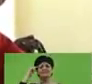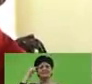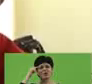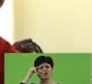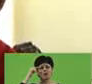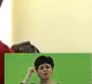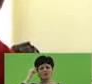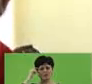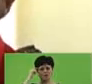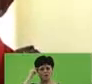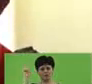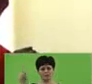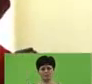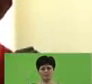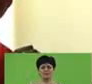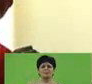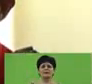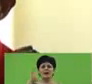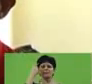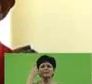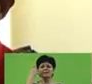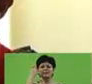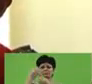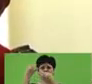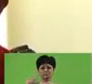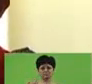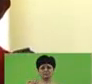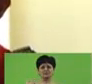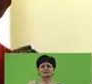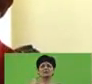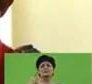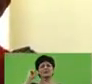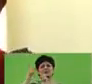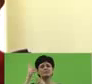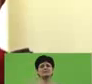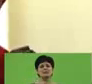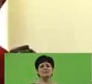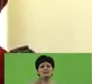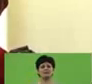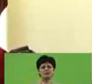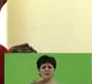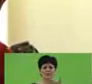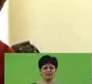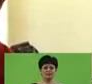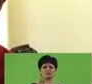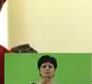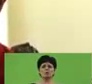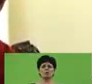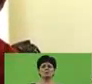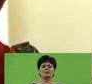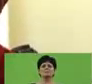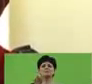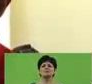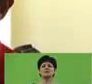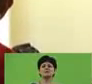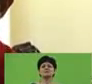Soy psicólogo y estoy por aquí aprendiendo un montón y quizá por ahí también dando un montón acerca de todo lo que es la